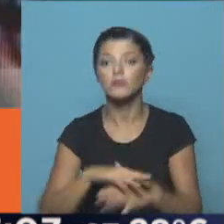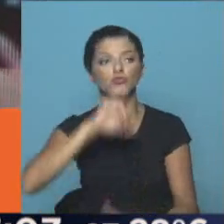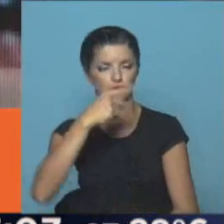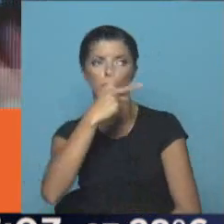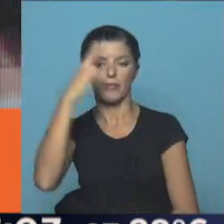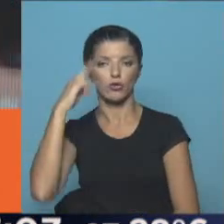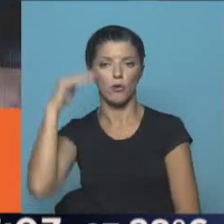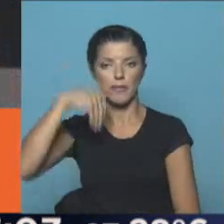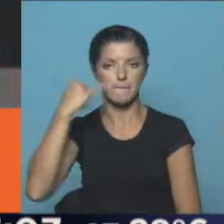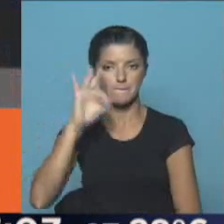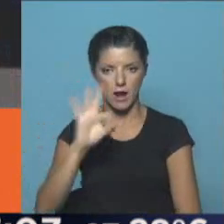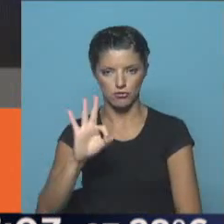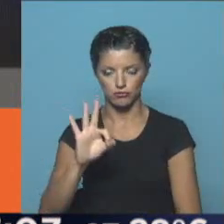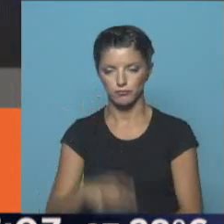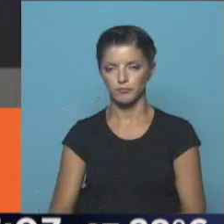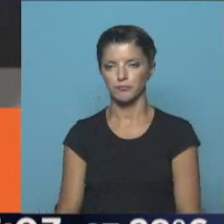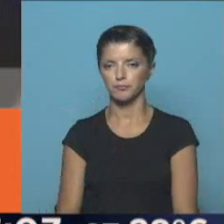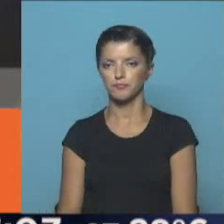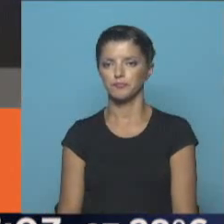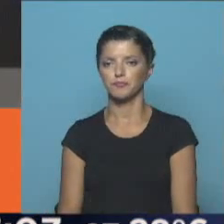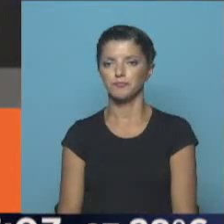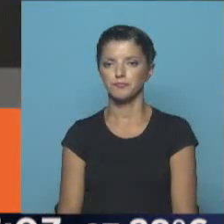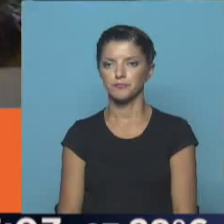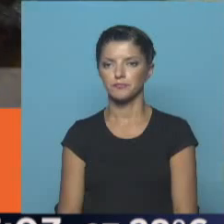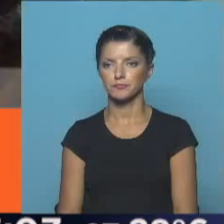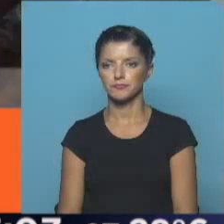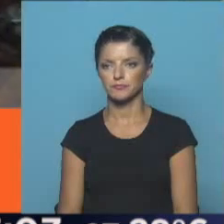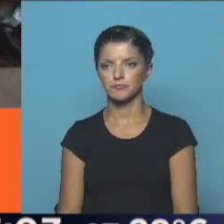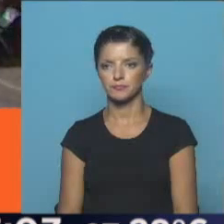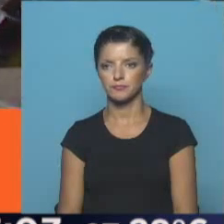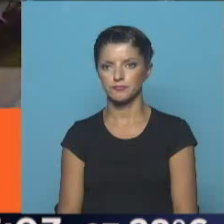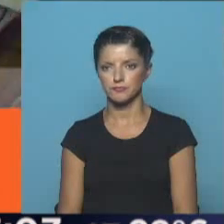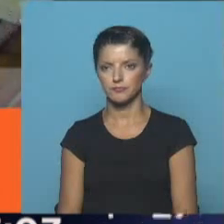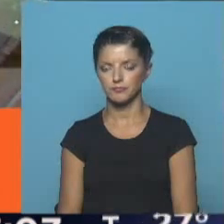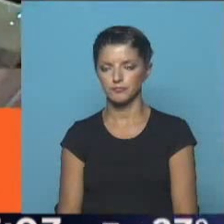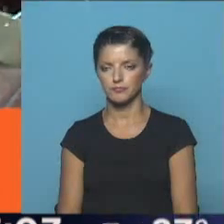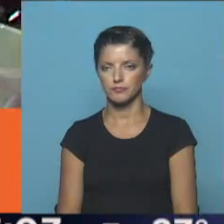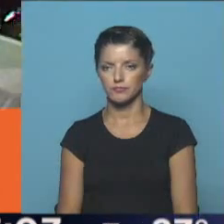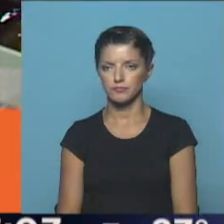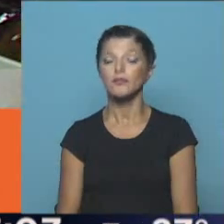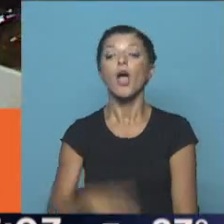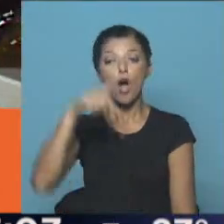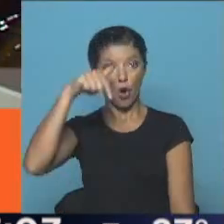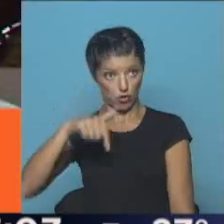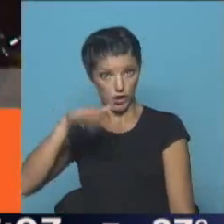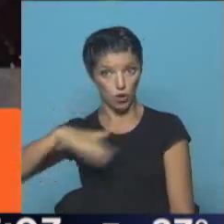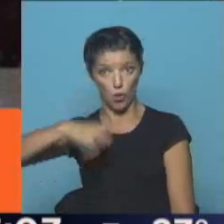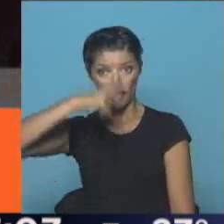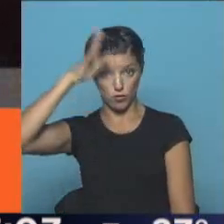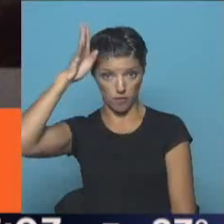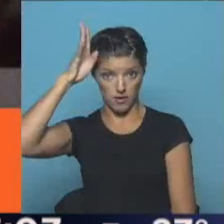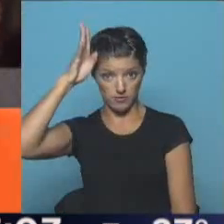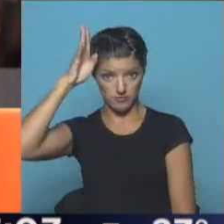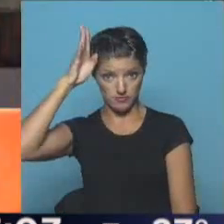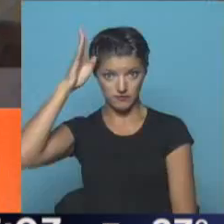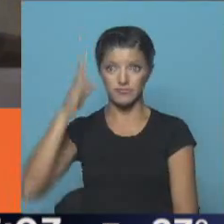marzo. Sí. Hoy, la declaración de Roma del día de hoy... Veíamos imágenes mientras hablábamos. Exacto, con